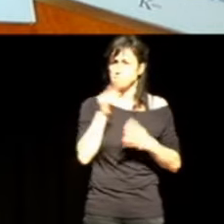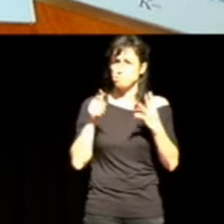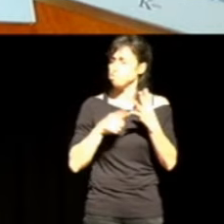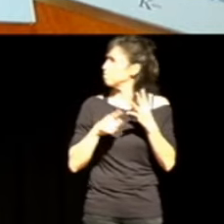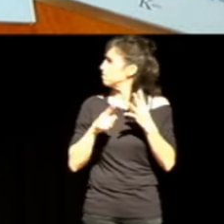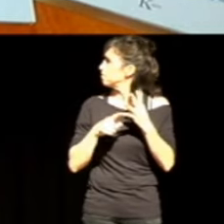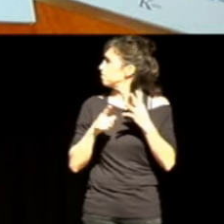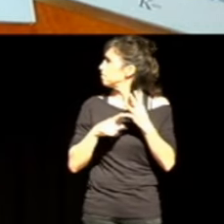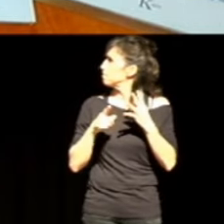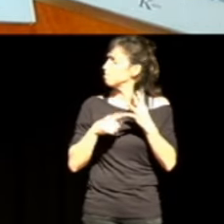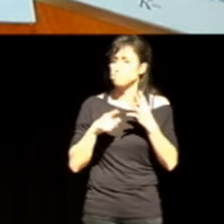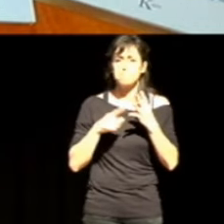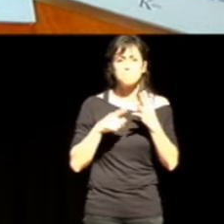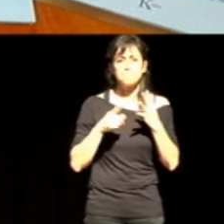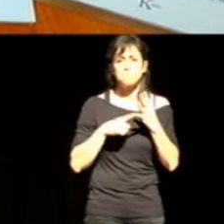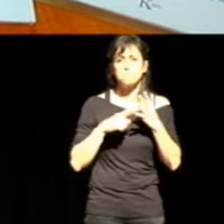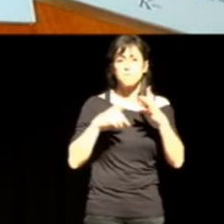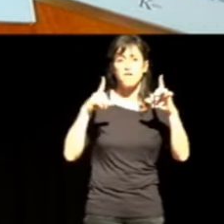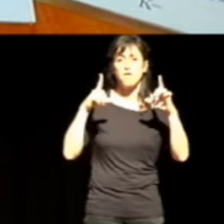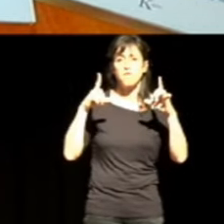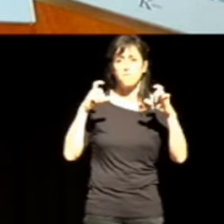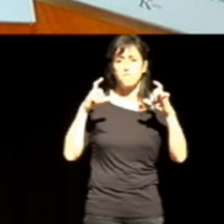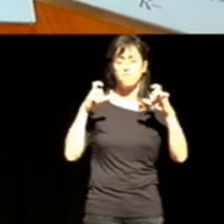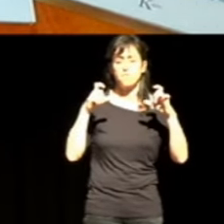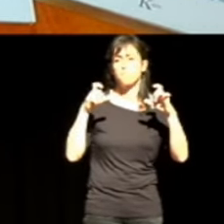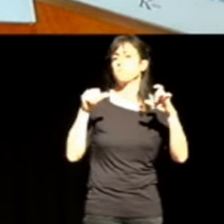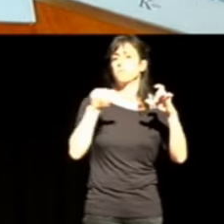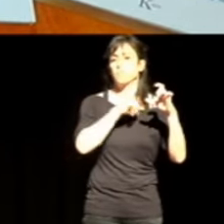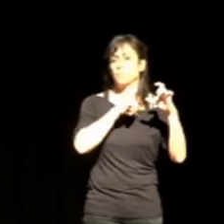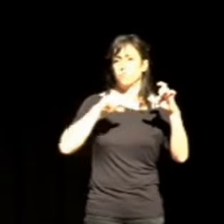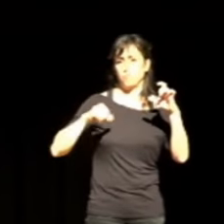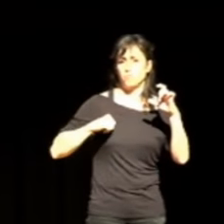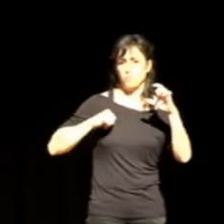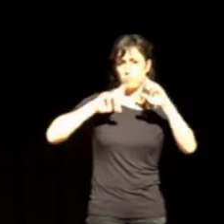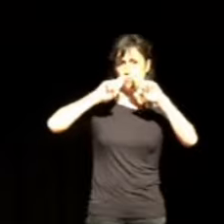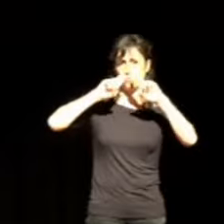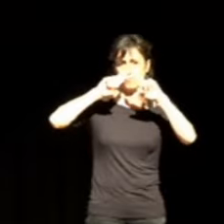La fotobiografía. La fotobiografía, trabajo con las personas